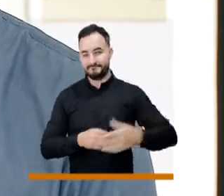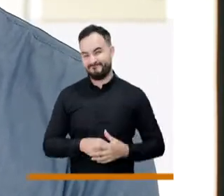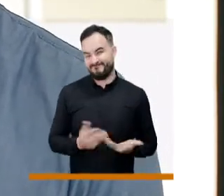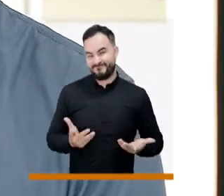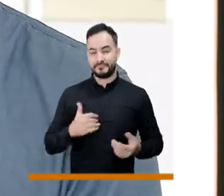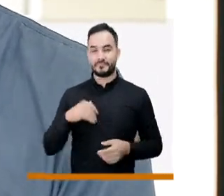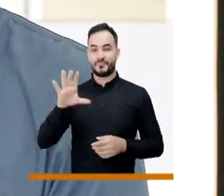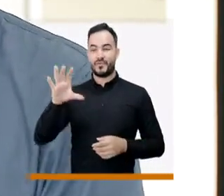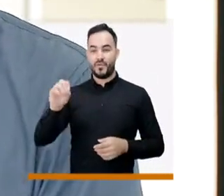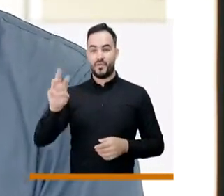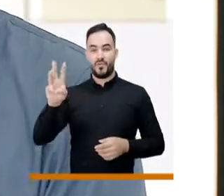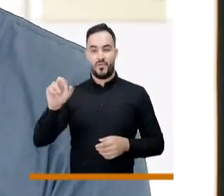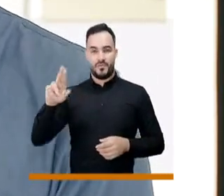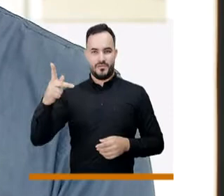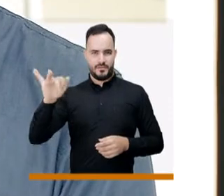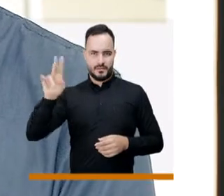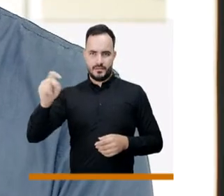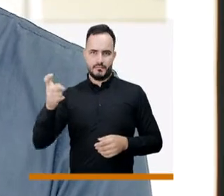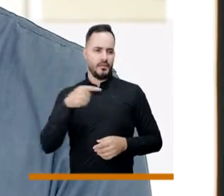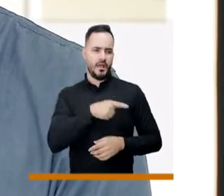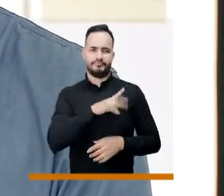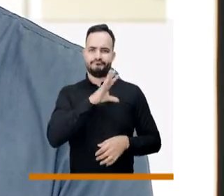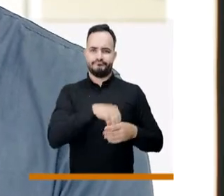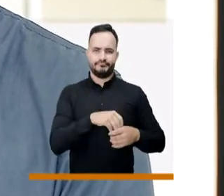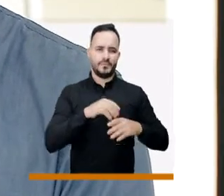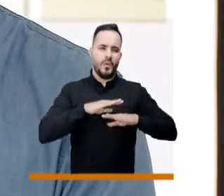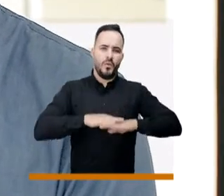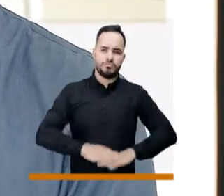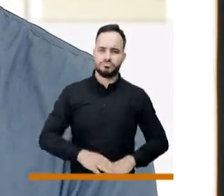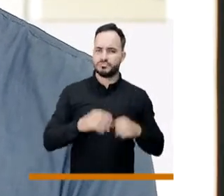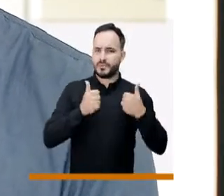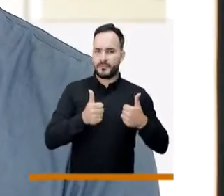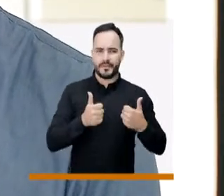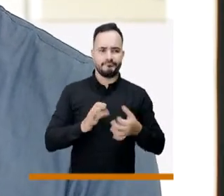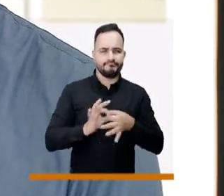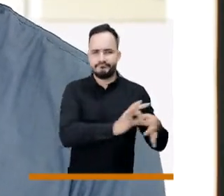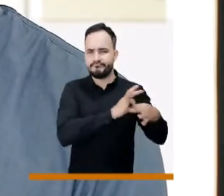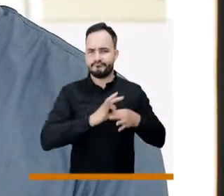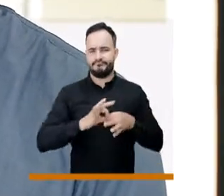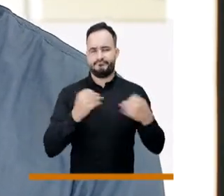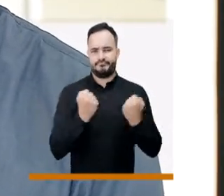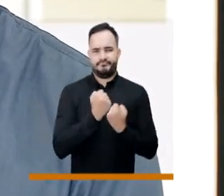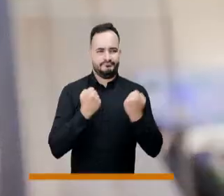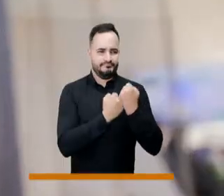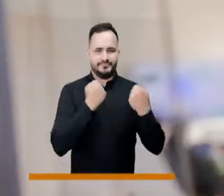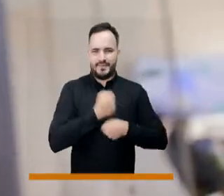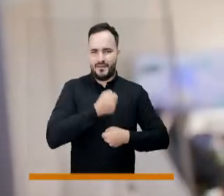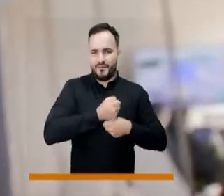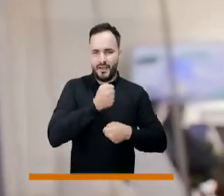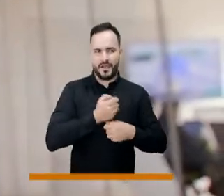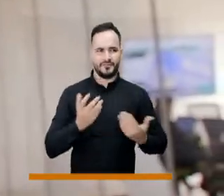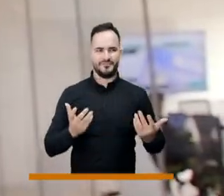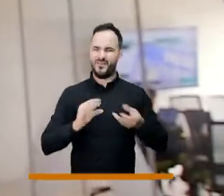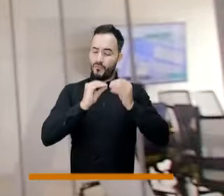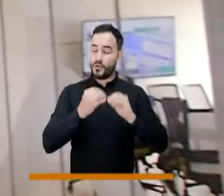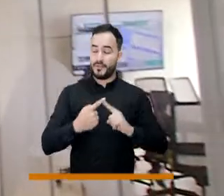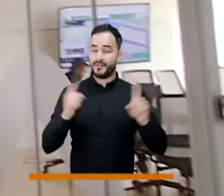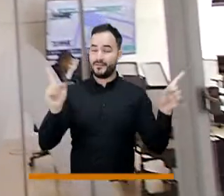vida. En el coworking, digamos que encontramos facilidades de trabajo, conectividad,